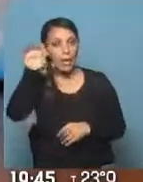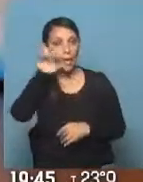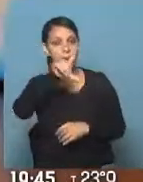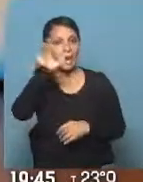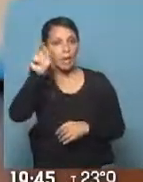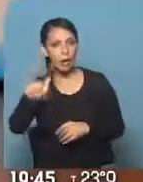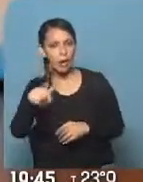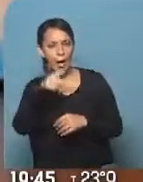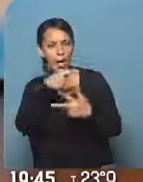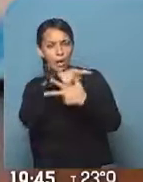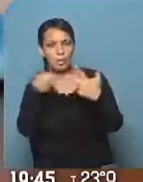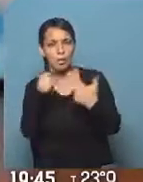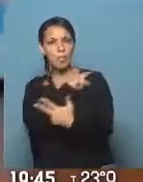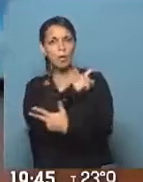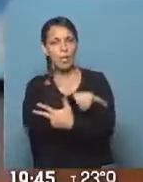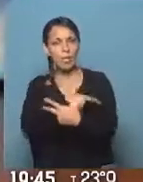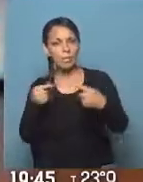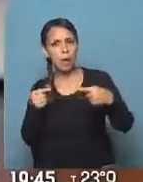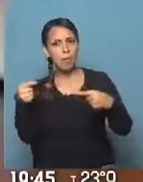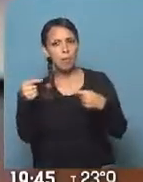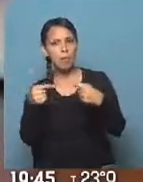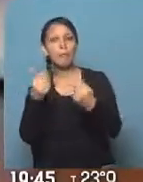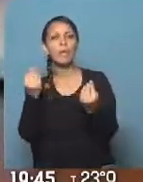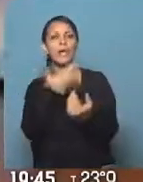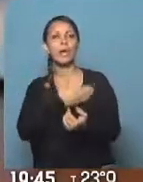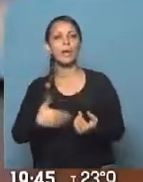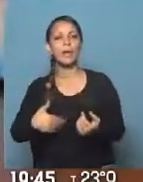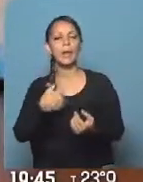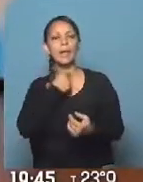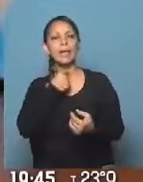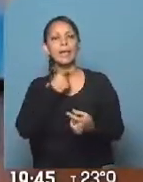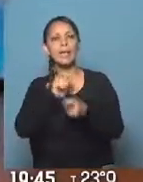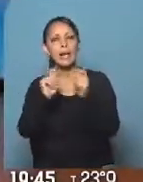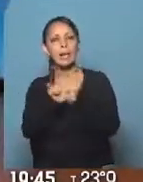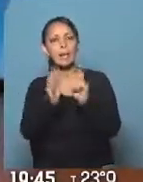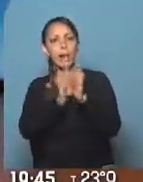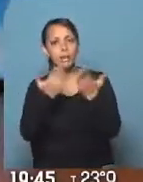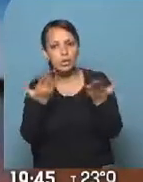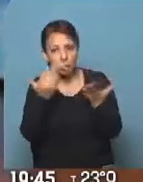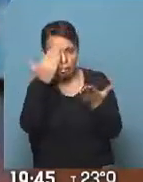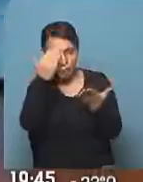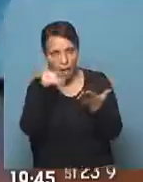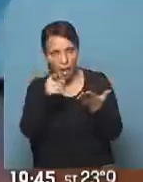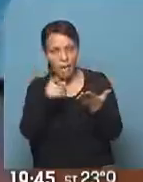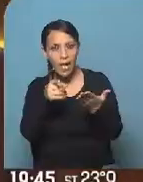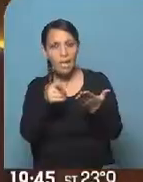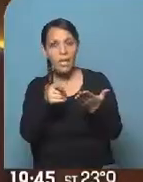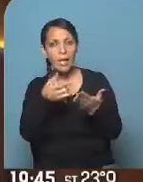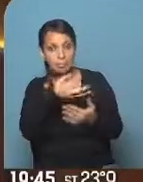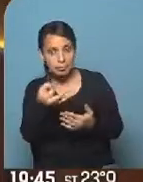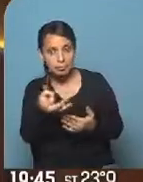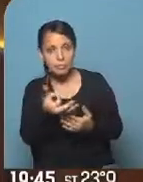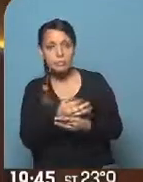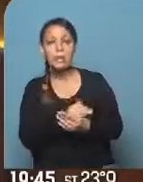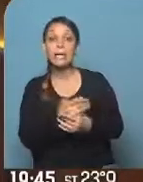los poderes en un intento del gobernador de avanzar en una reforma constitucional de esto es válido es legal que está ocurriendo lo que está